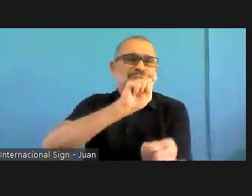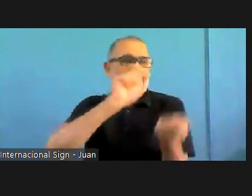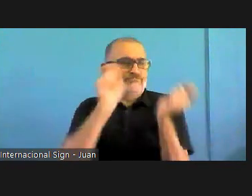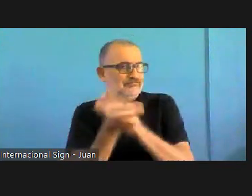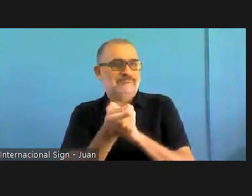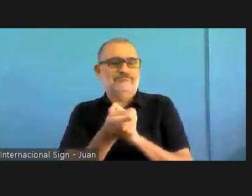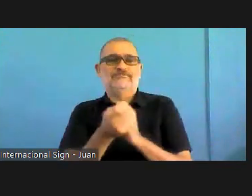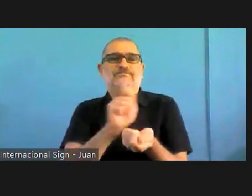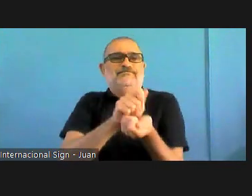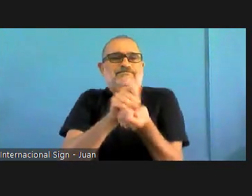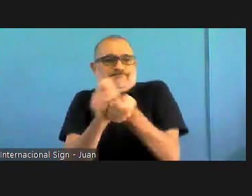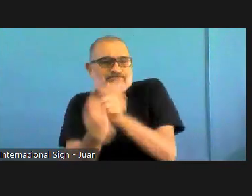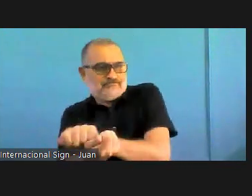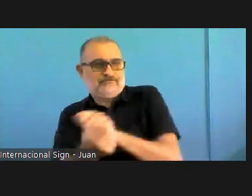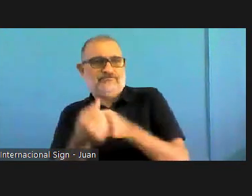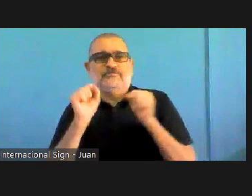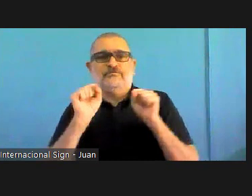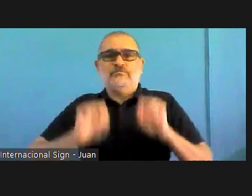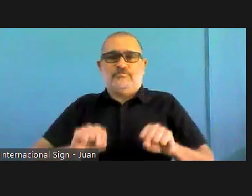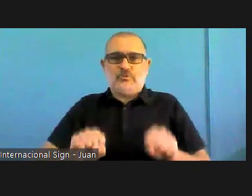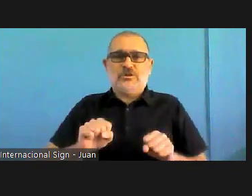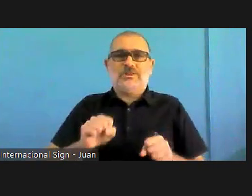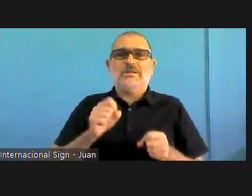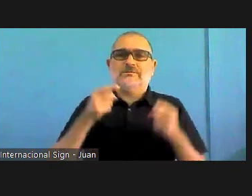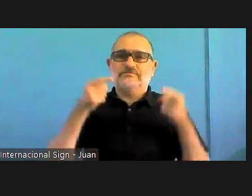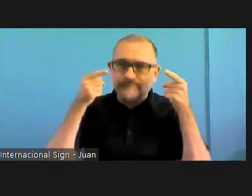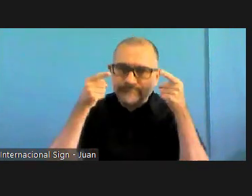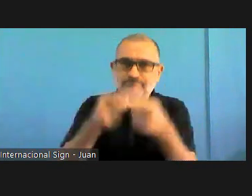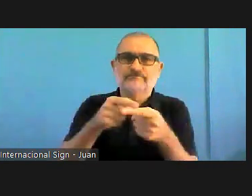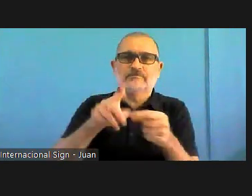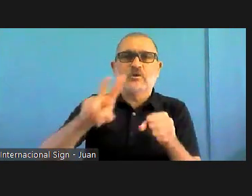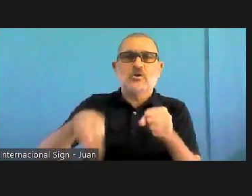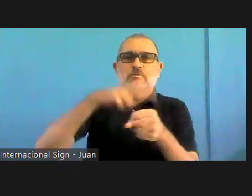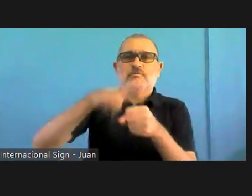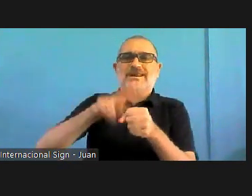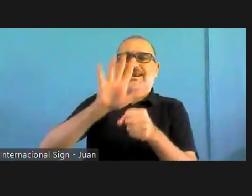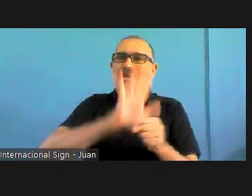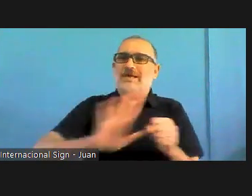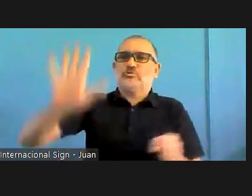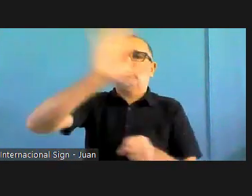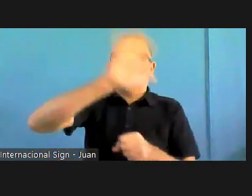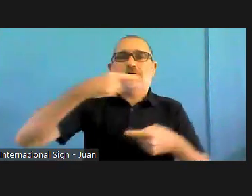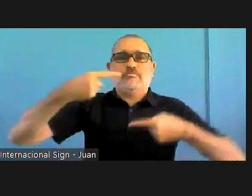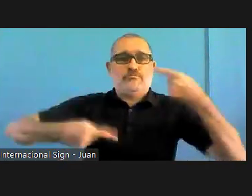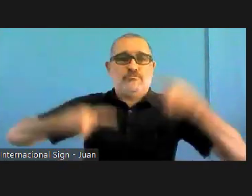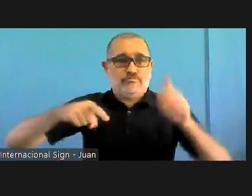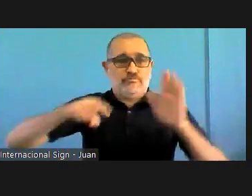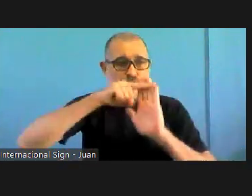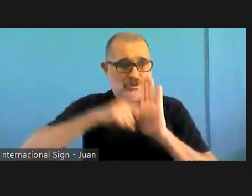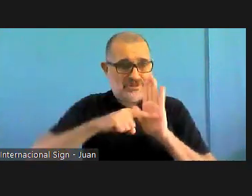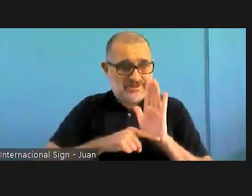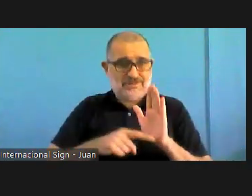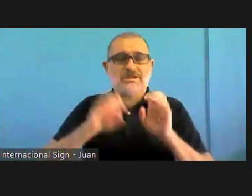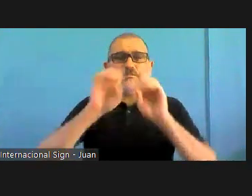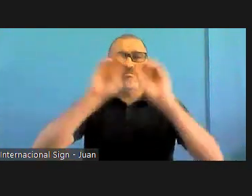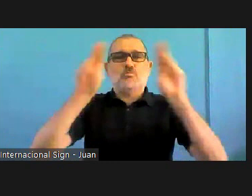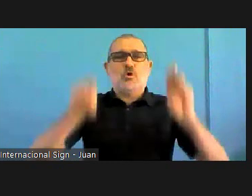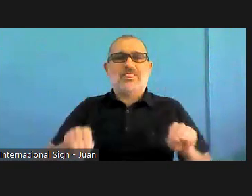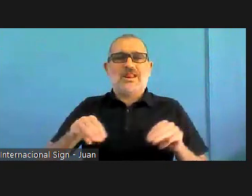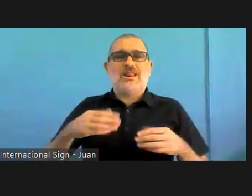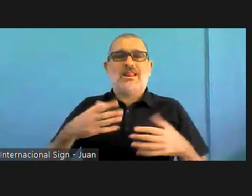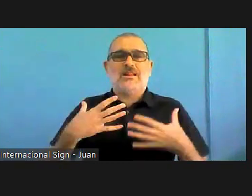NTs. El modelo de atención de enfermedades crónicas se desarrolló en el 2020 y ahora se